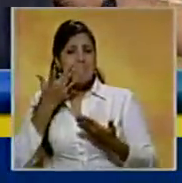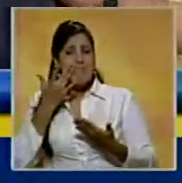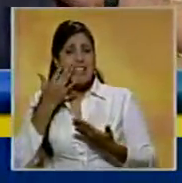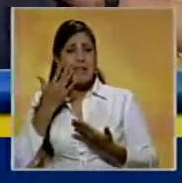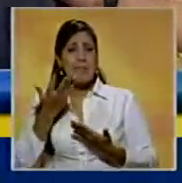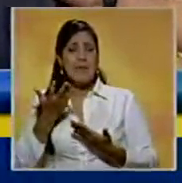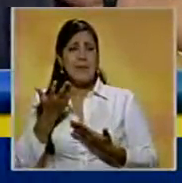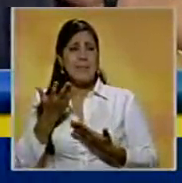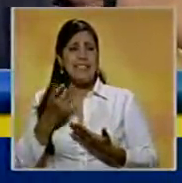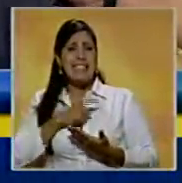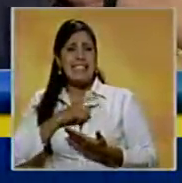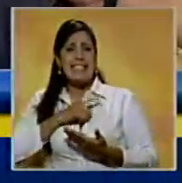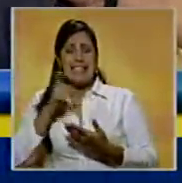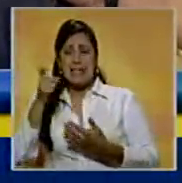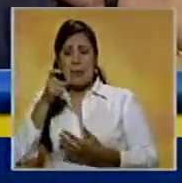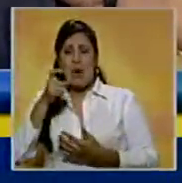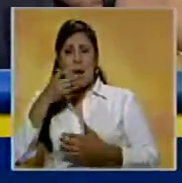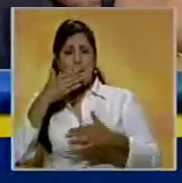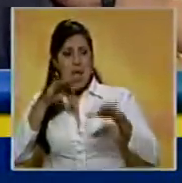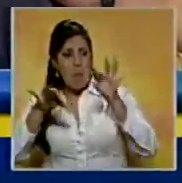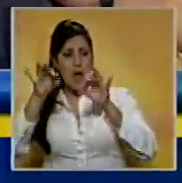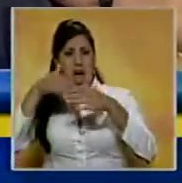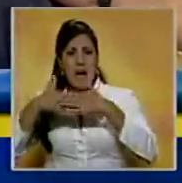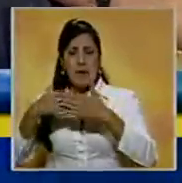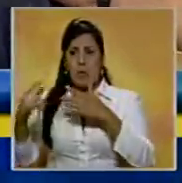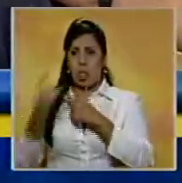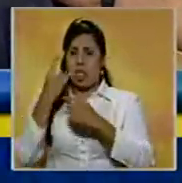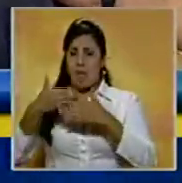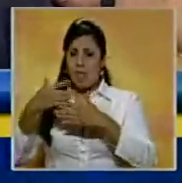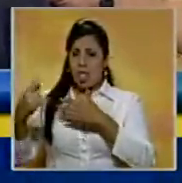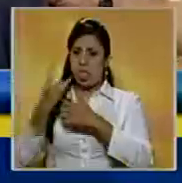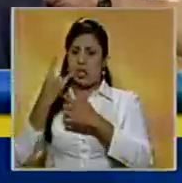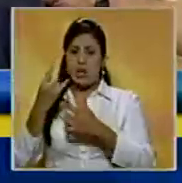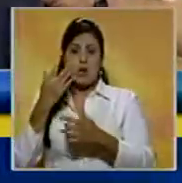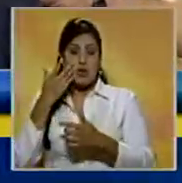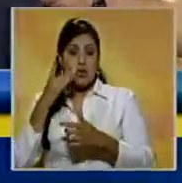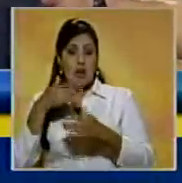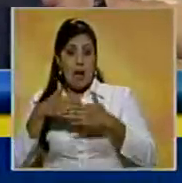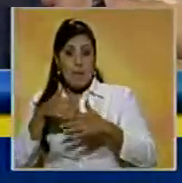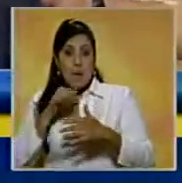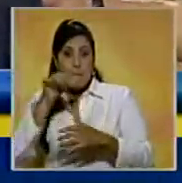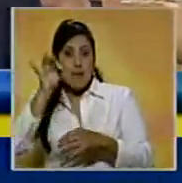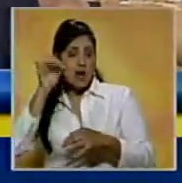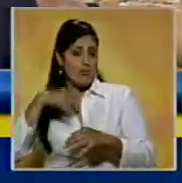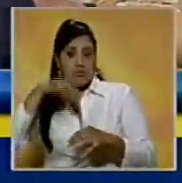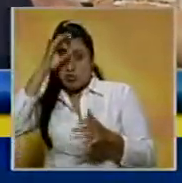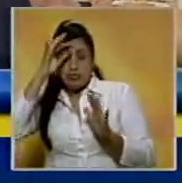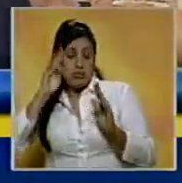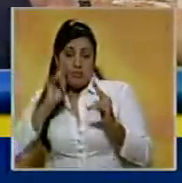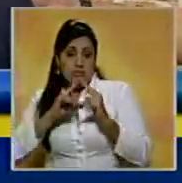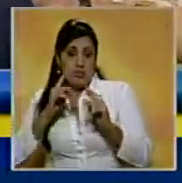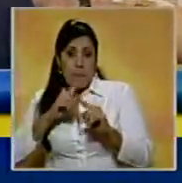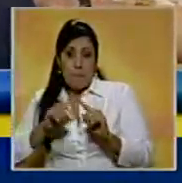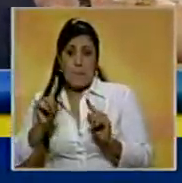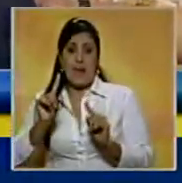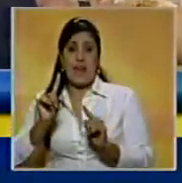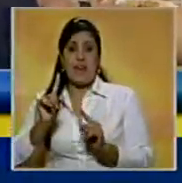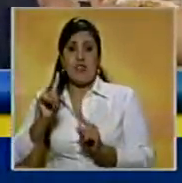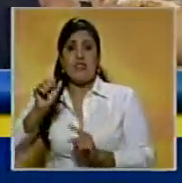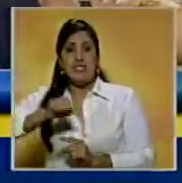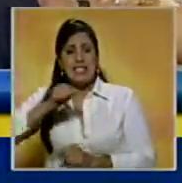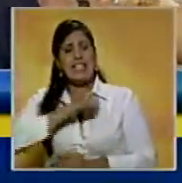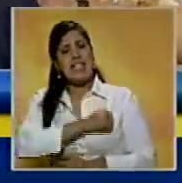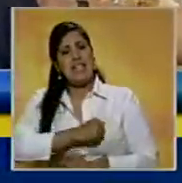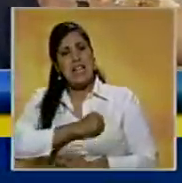tuviese que que que buscar mejor las amistades digo yo no digo que él anduviese con gente extraña porque porque no lo sé pero sí este